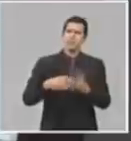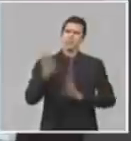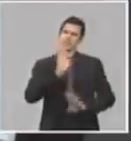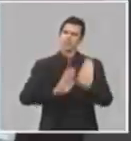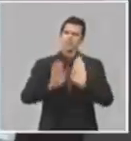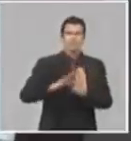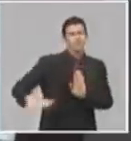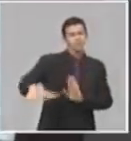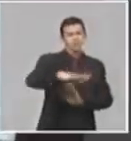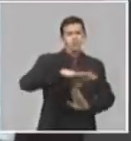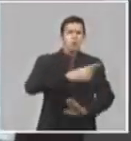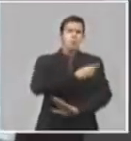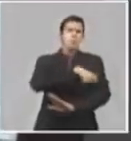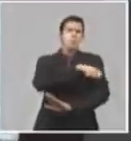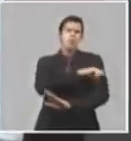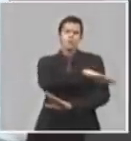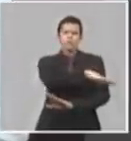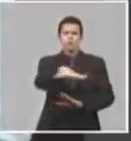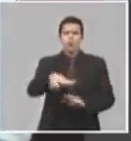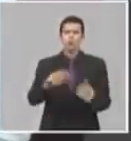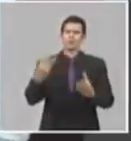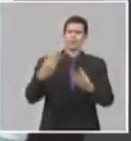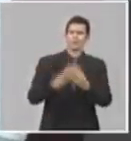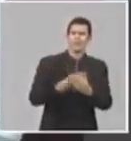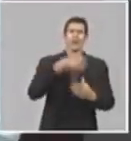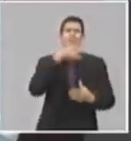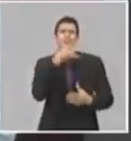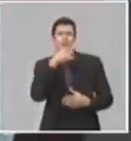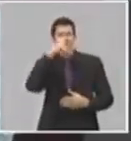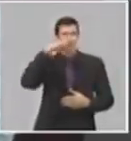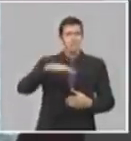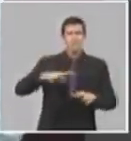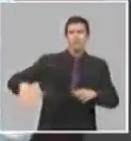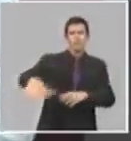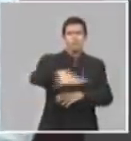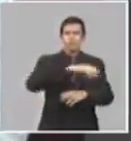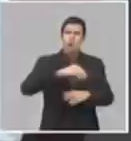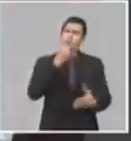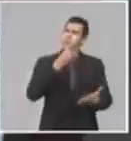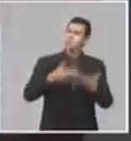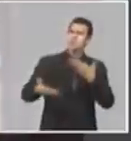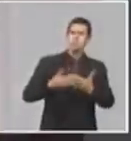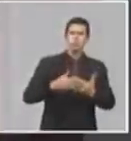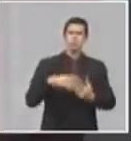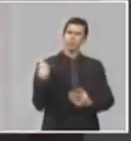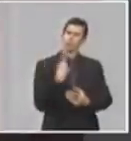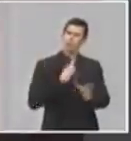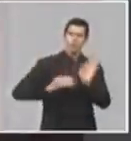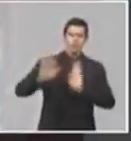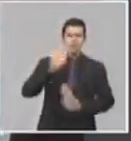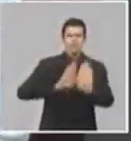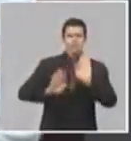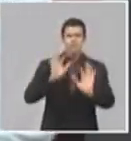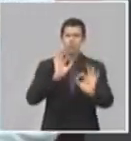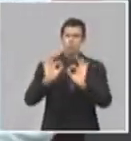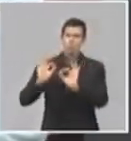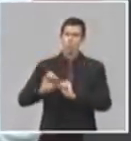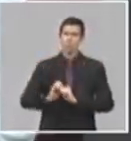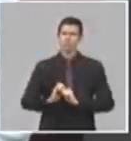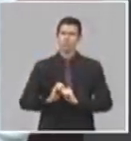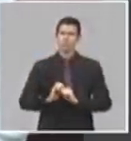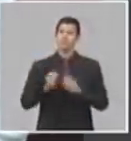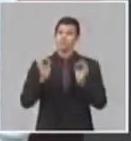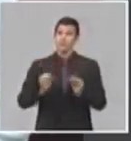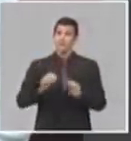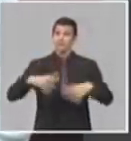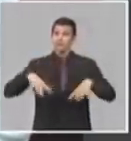a toda la población cubana sin distinción de los impactos de la COVID-19. Con sensible carencia